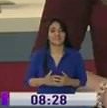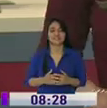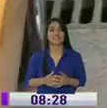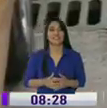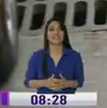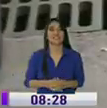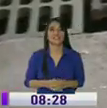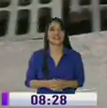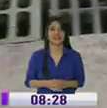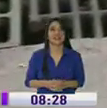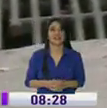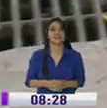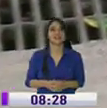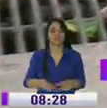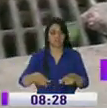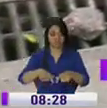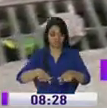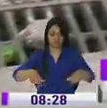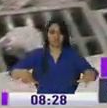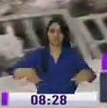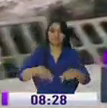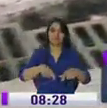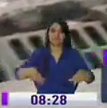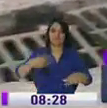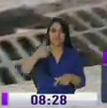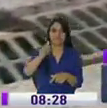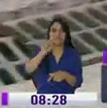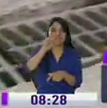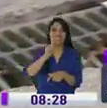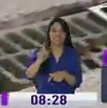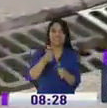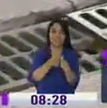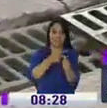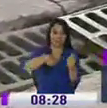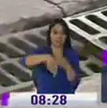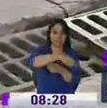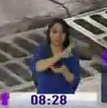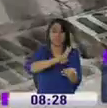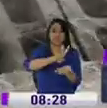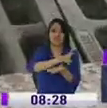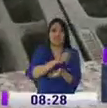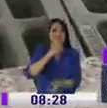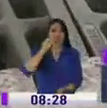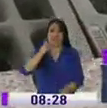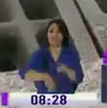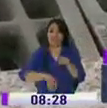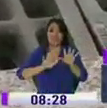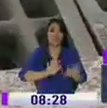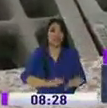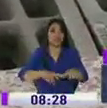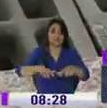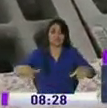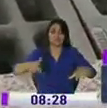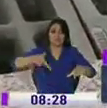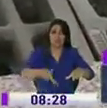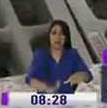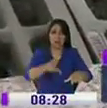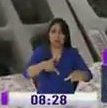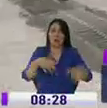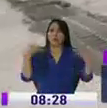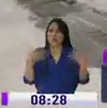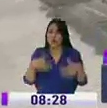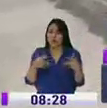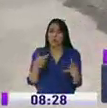Esta alcantarilla en la avenida Rodrigo de Chávez a la altura del redondel de la Villa Flores se encontraba en este estado, lo que obviamente